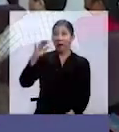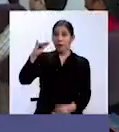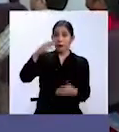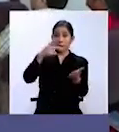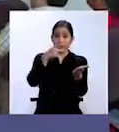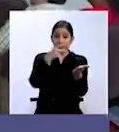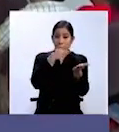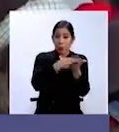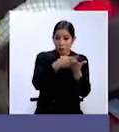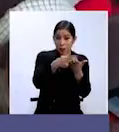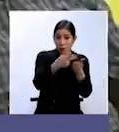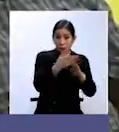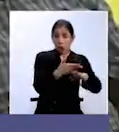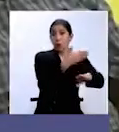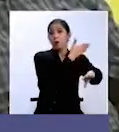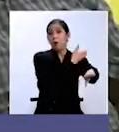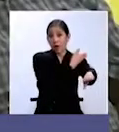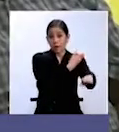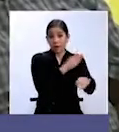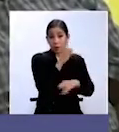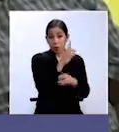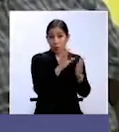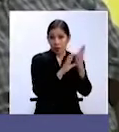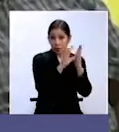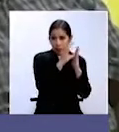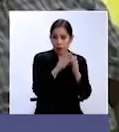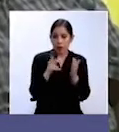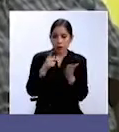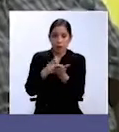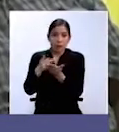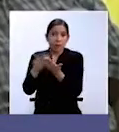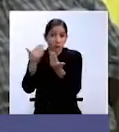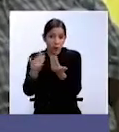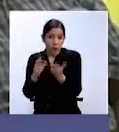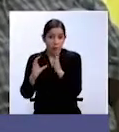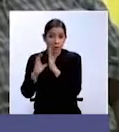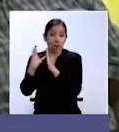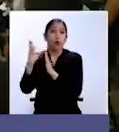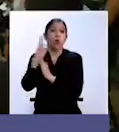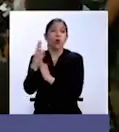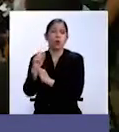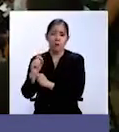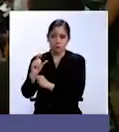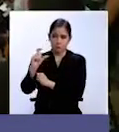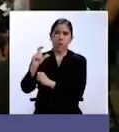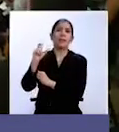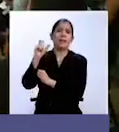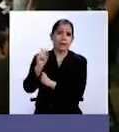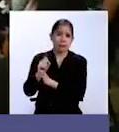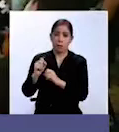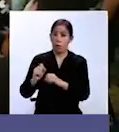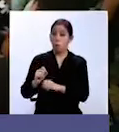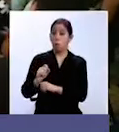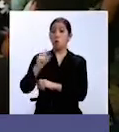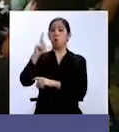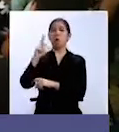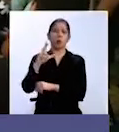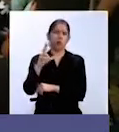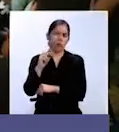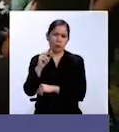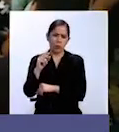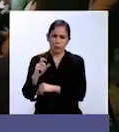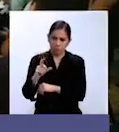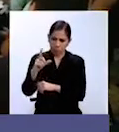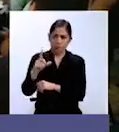se origina en dos aspectos. El primero, que durante la gestión 2020, durante el gobierno de la señora